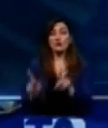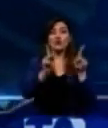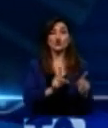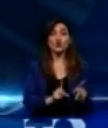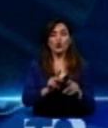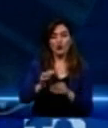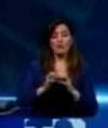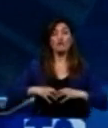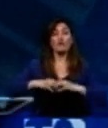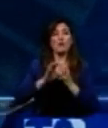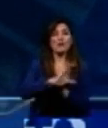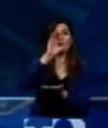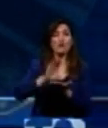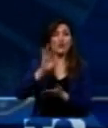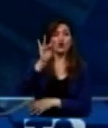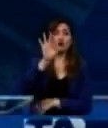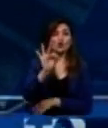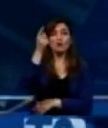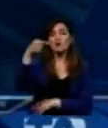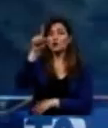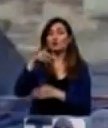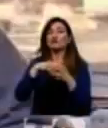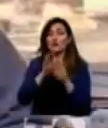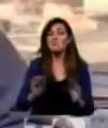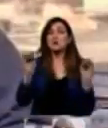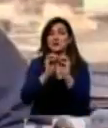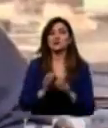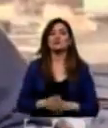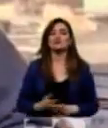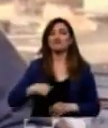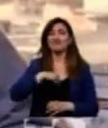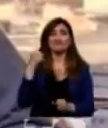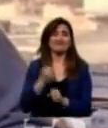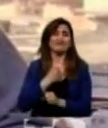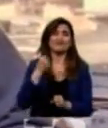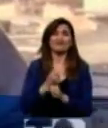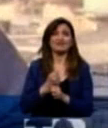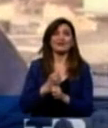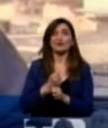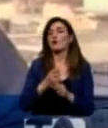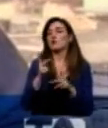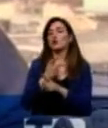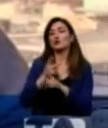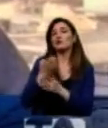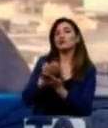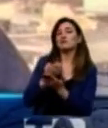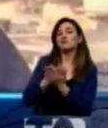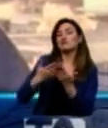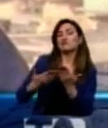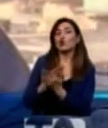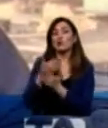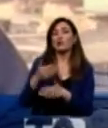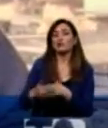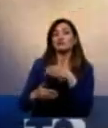este rubro se incremente en por lo menos 89 millones de dólares. Tenemos que trabajar muchísimo en reactivación productiva. Esta nueva etapa